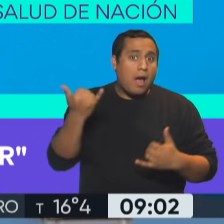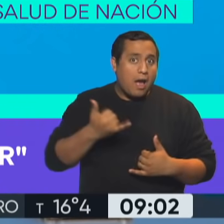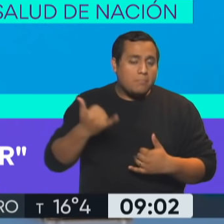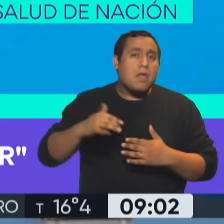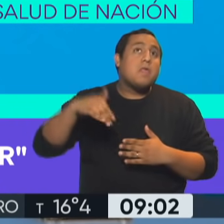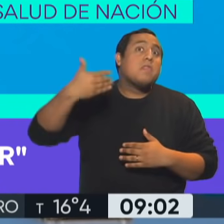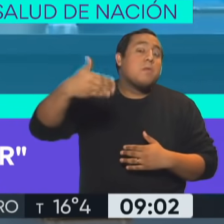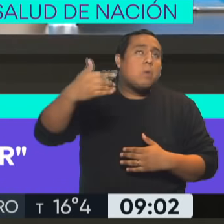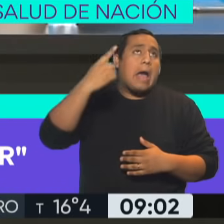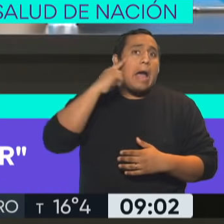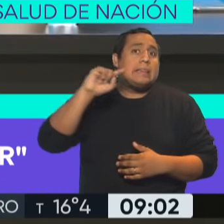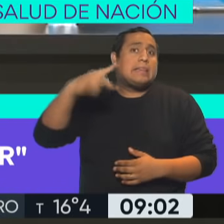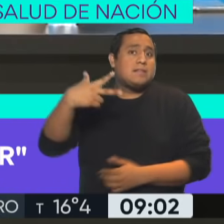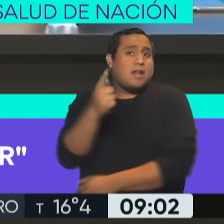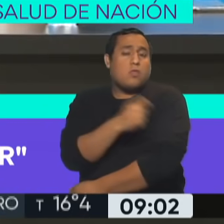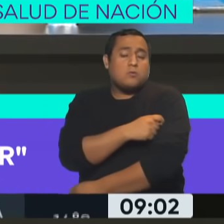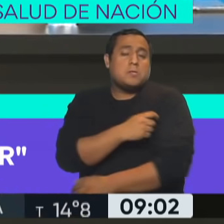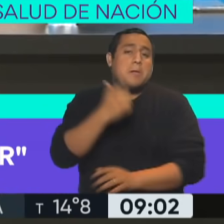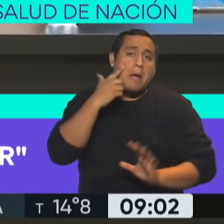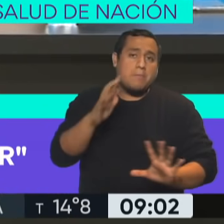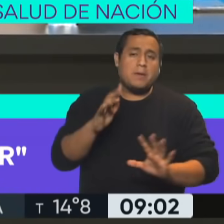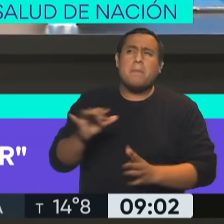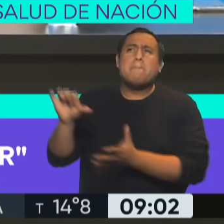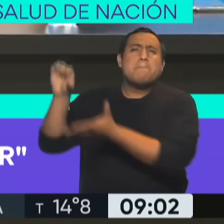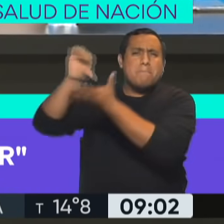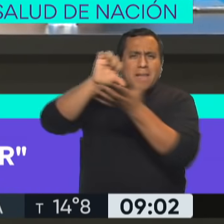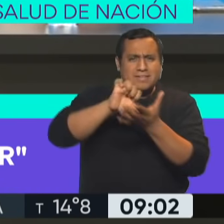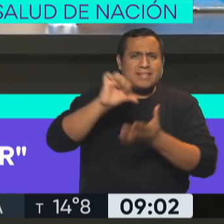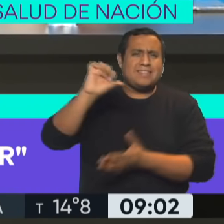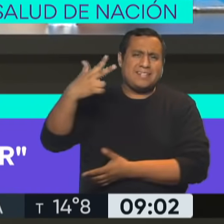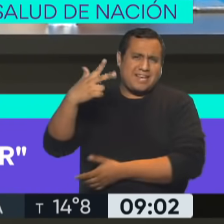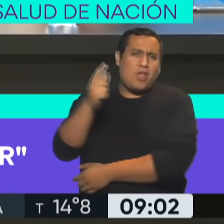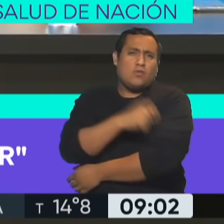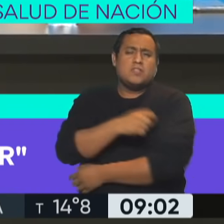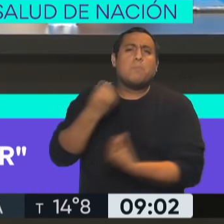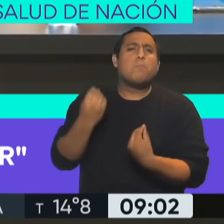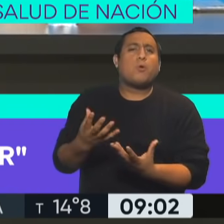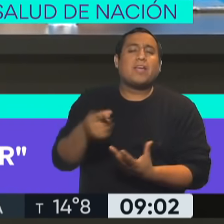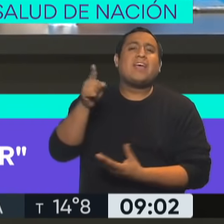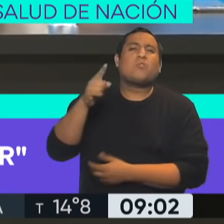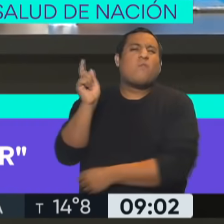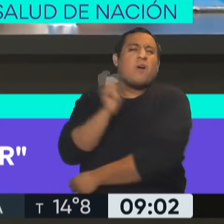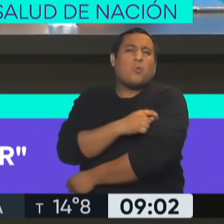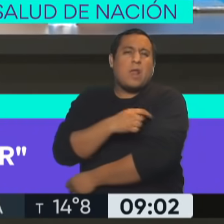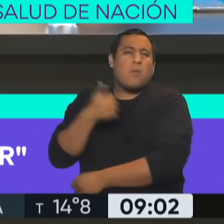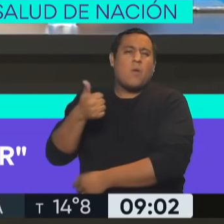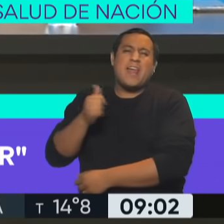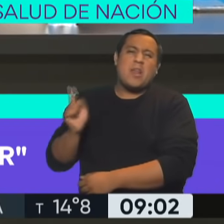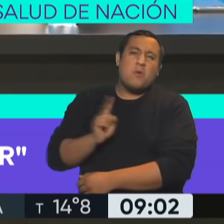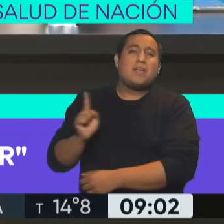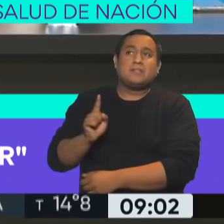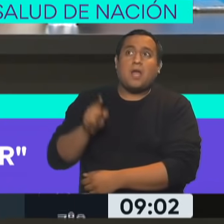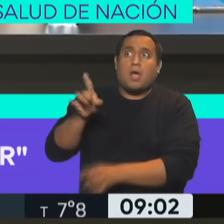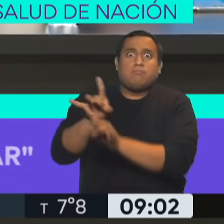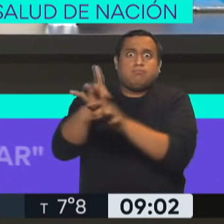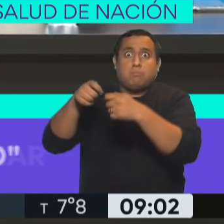un refuerzo. Los países que están dando un refuerzo son países que utilizaron vacunas menos eficaces y que están teniendo un aumento de casos